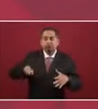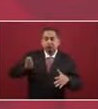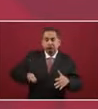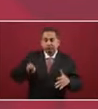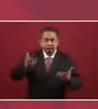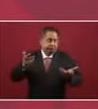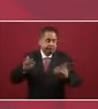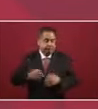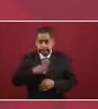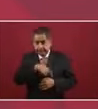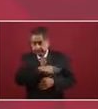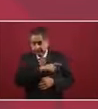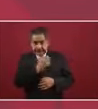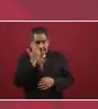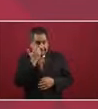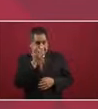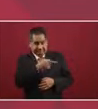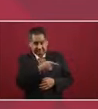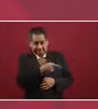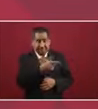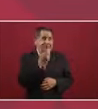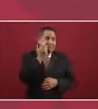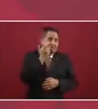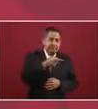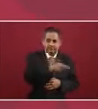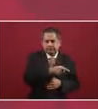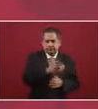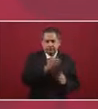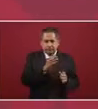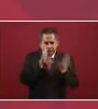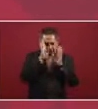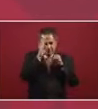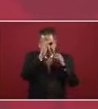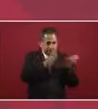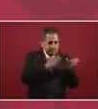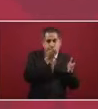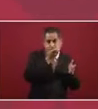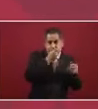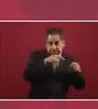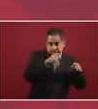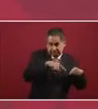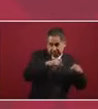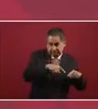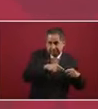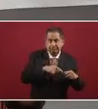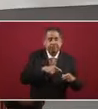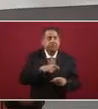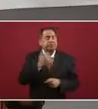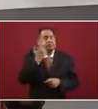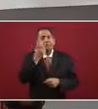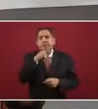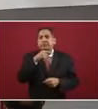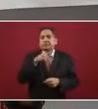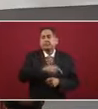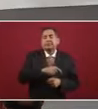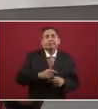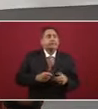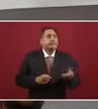quisieran también estos conservadores, que son